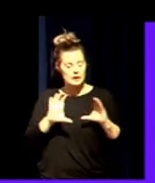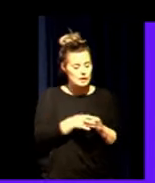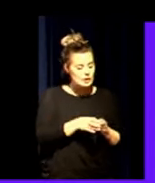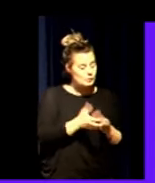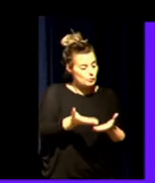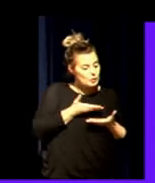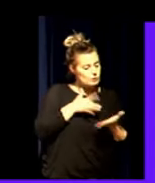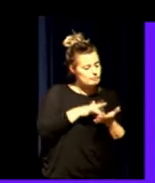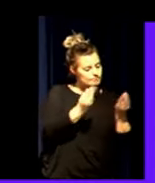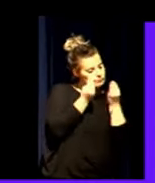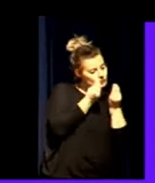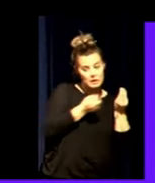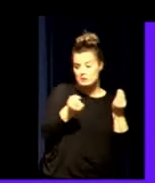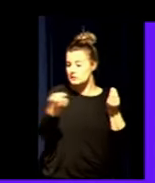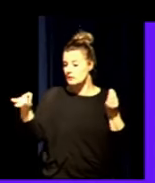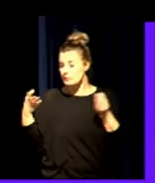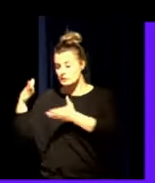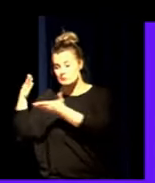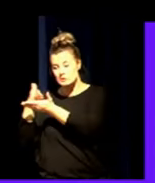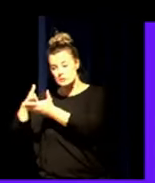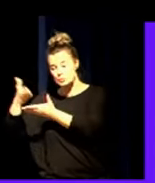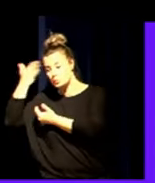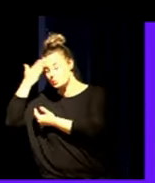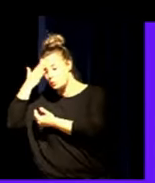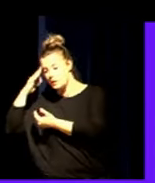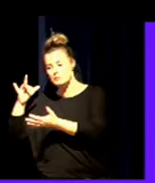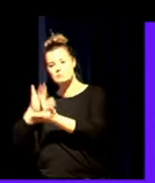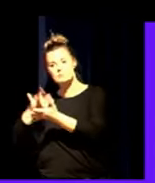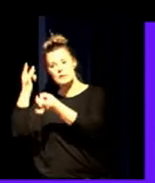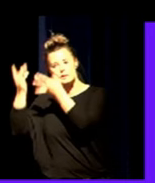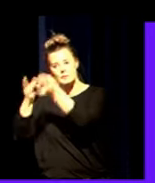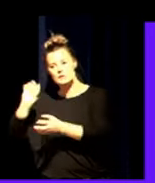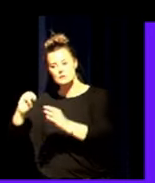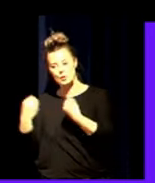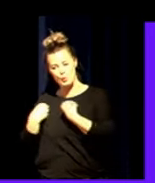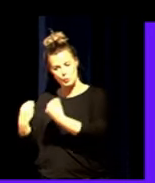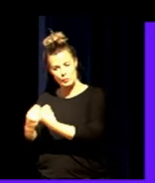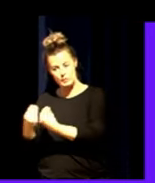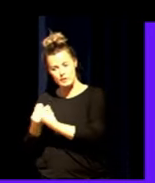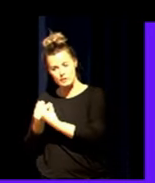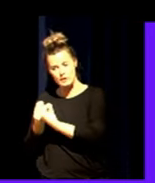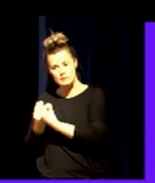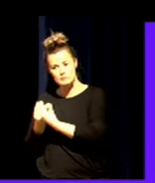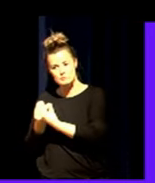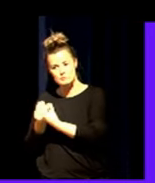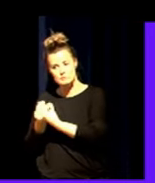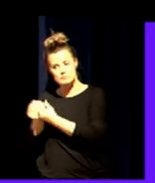y el resto de las tutorías de primaria están haciendo actividades de convivencia con sus